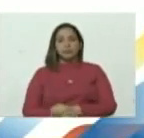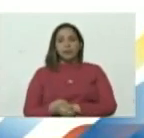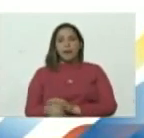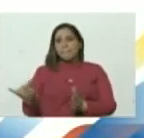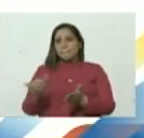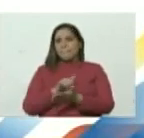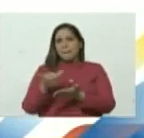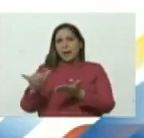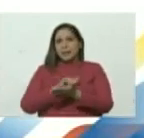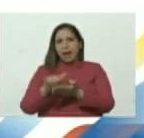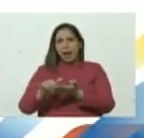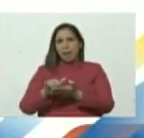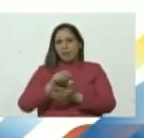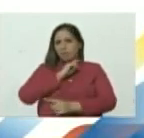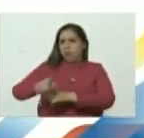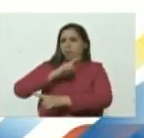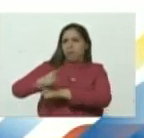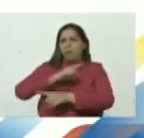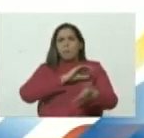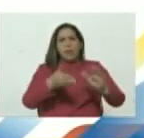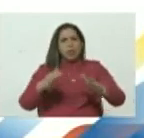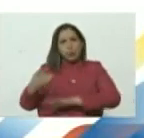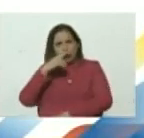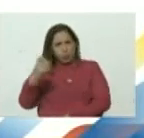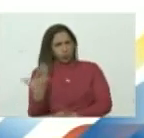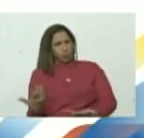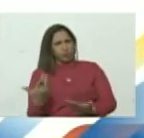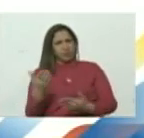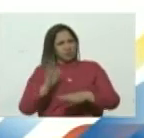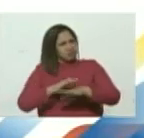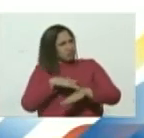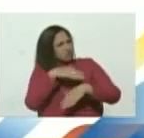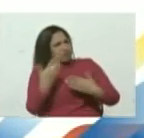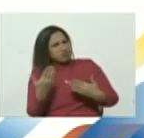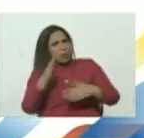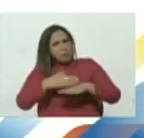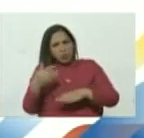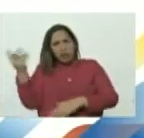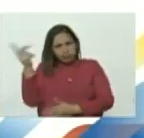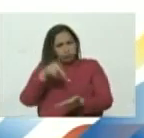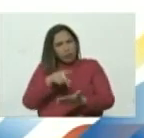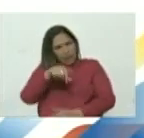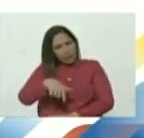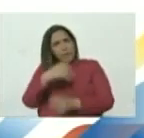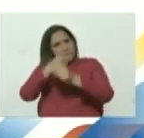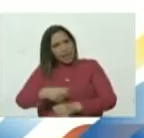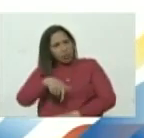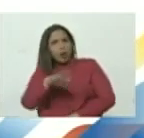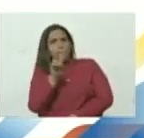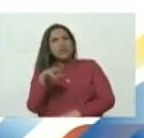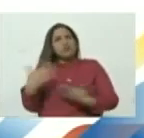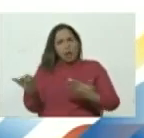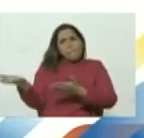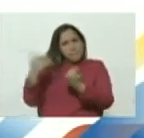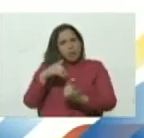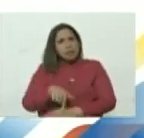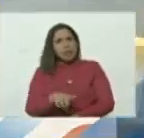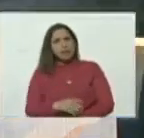manda a matar y a morir. ¿Por qué no te vienes tú? ¿Por qué no te vienes tú? ¿A qué te estamos esperando?